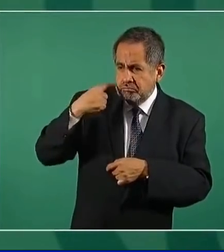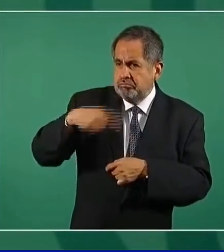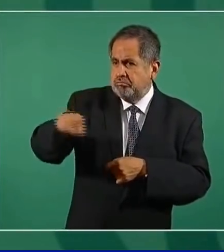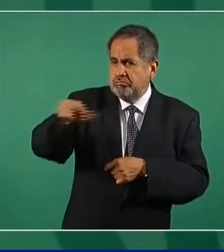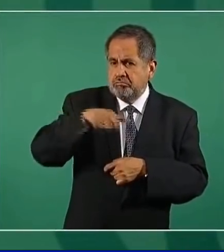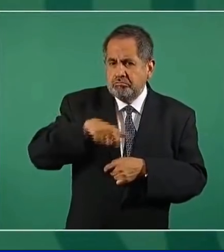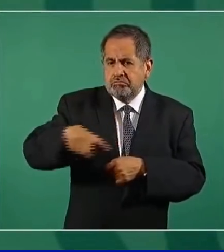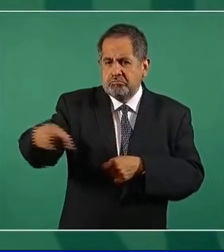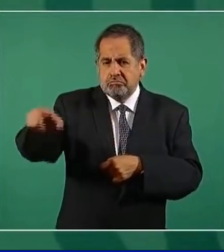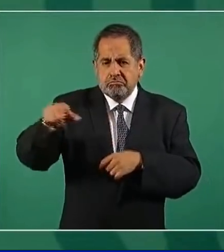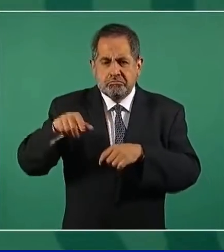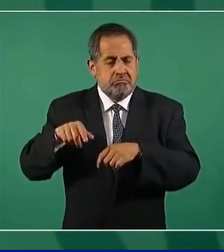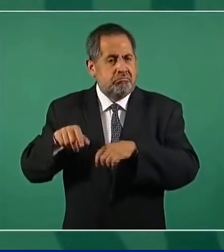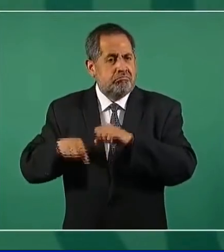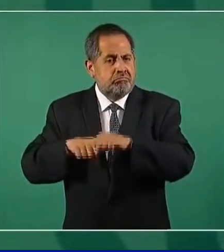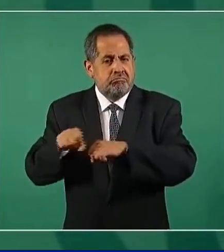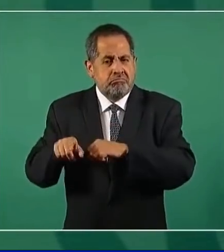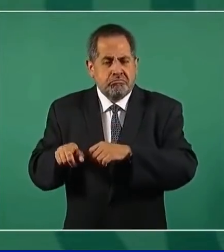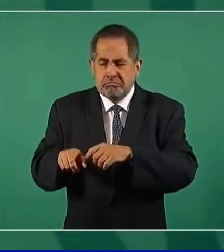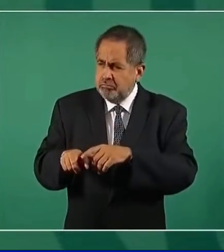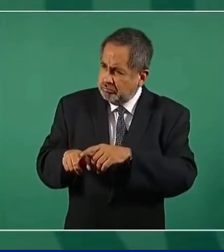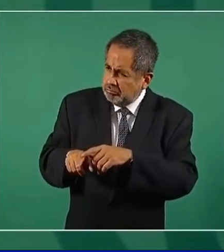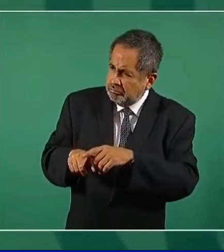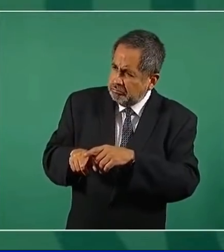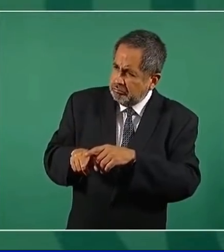¿Y aquí cómo era, pues?